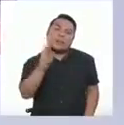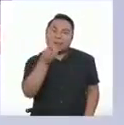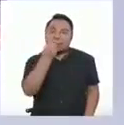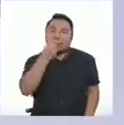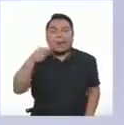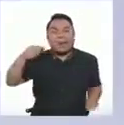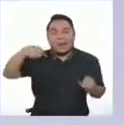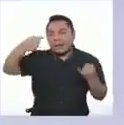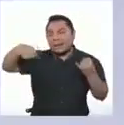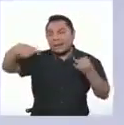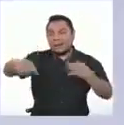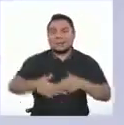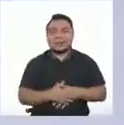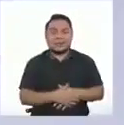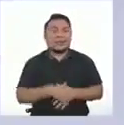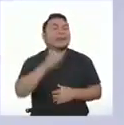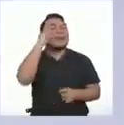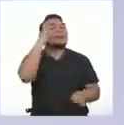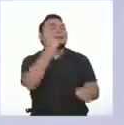proteína al día.